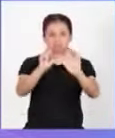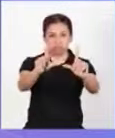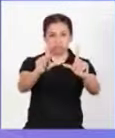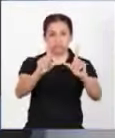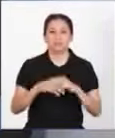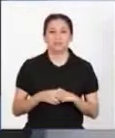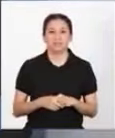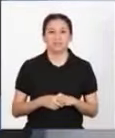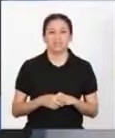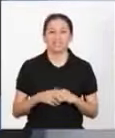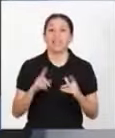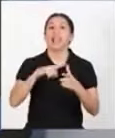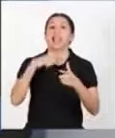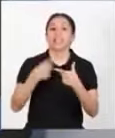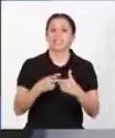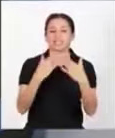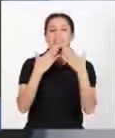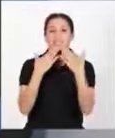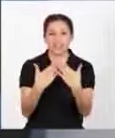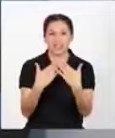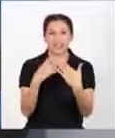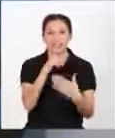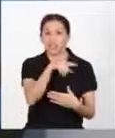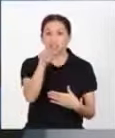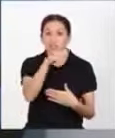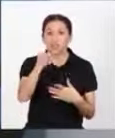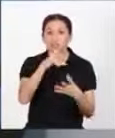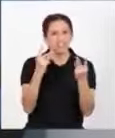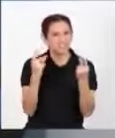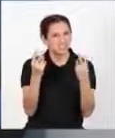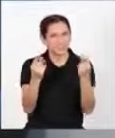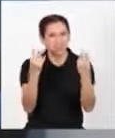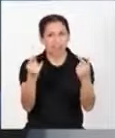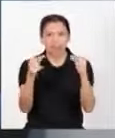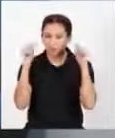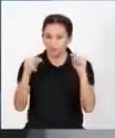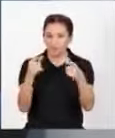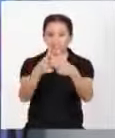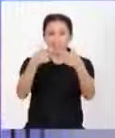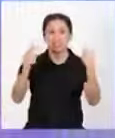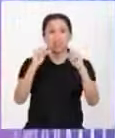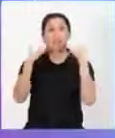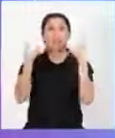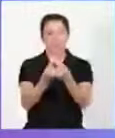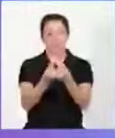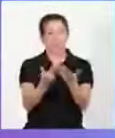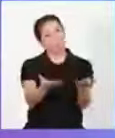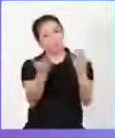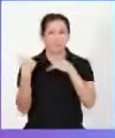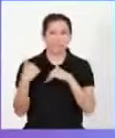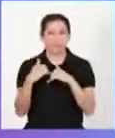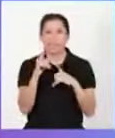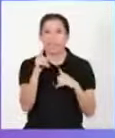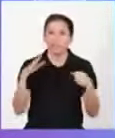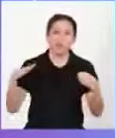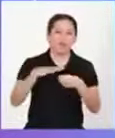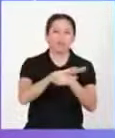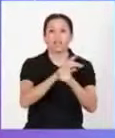palabras. ¡Entonces! Gracias a la atención y rapidez de este super equipo,